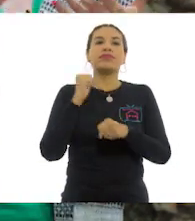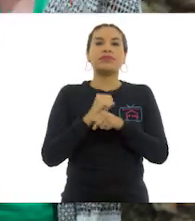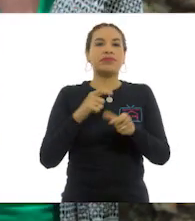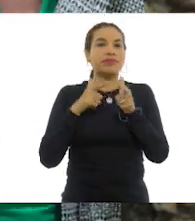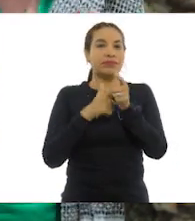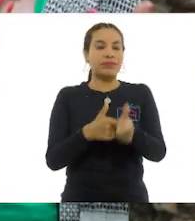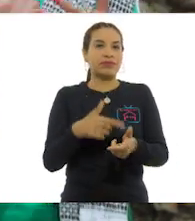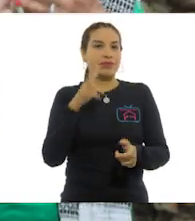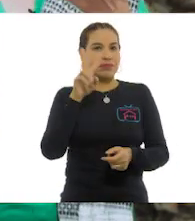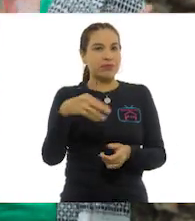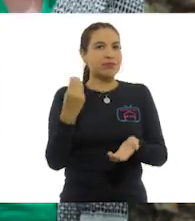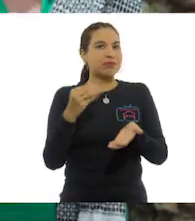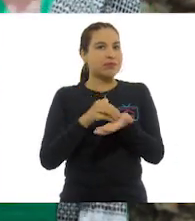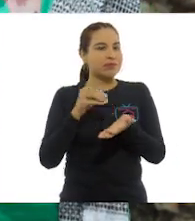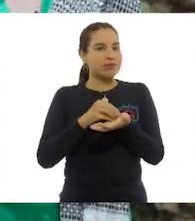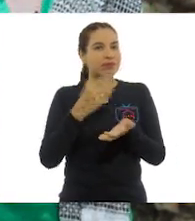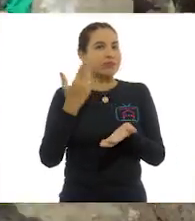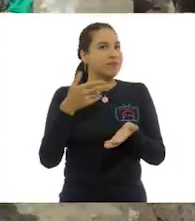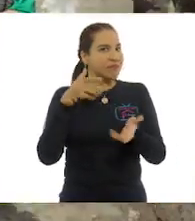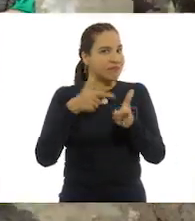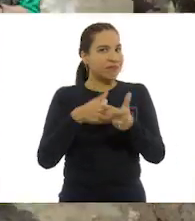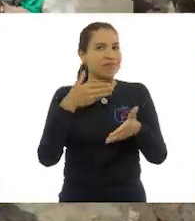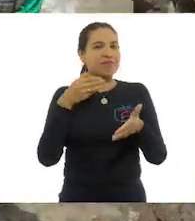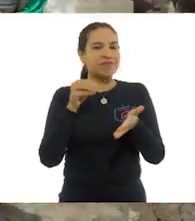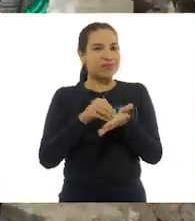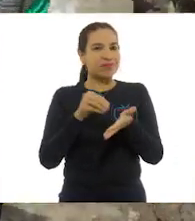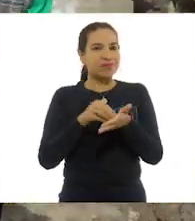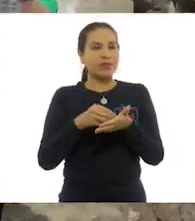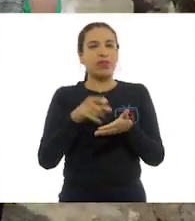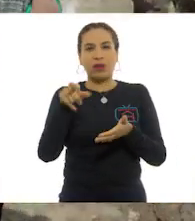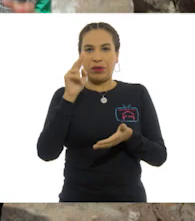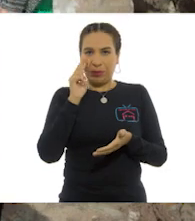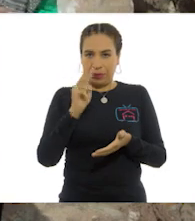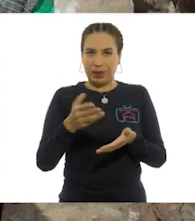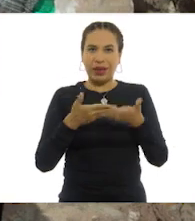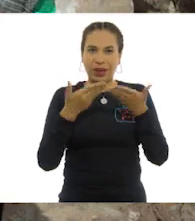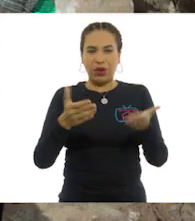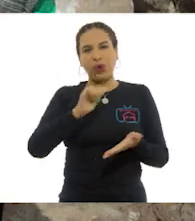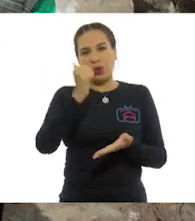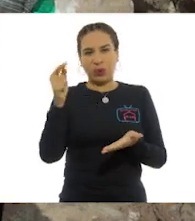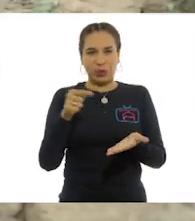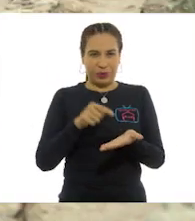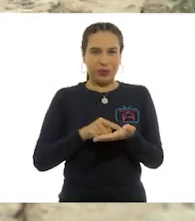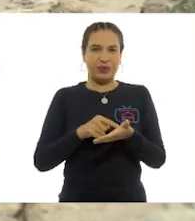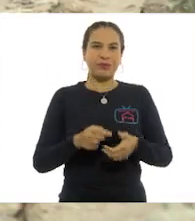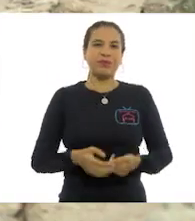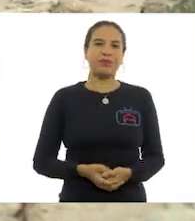sigue siendo absolutamente contemporánea. Ahora acompáñenme a ver otro lugar.